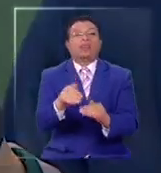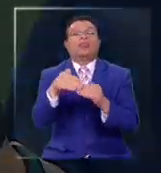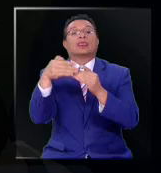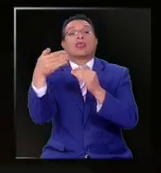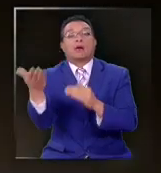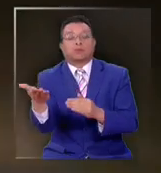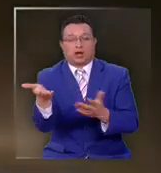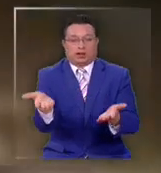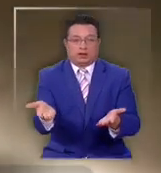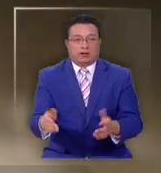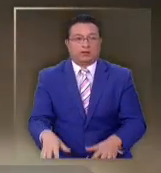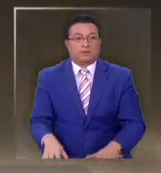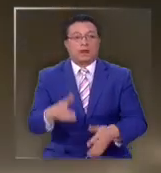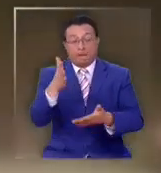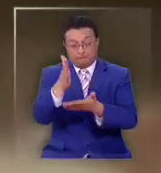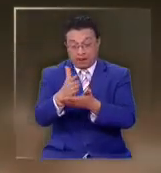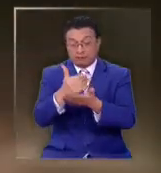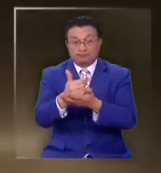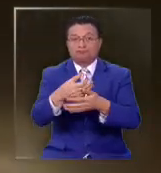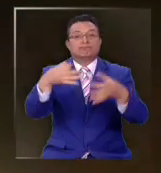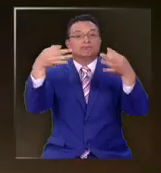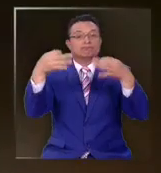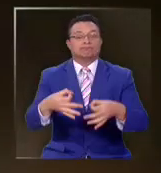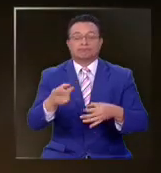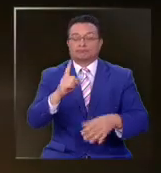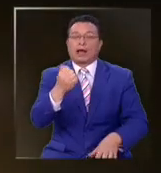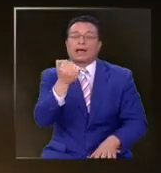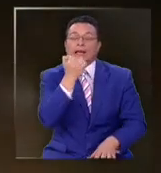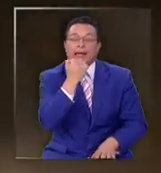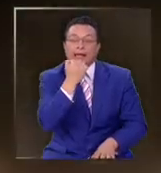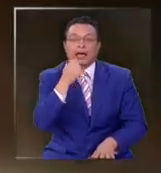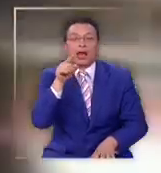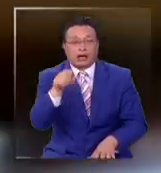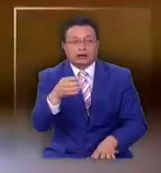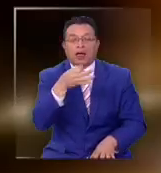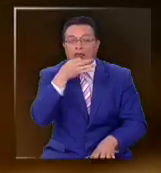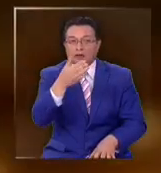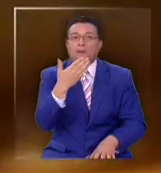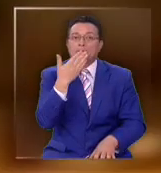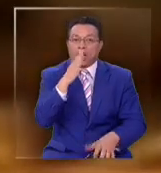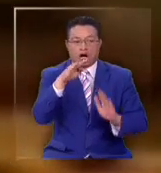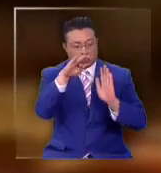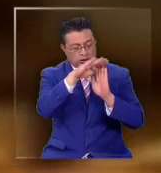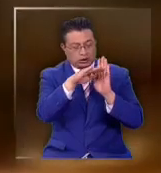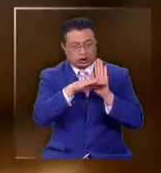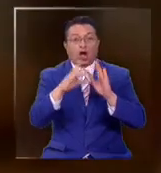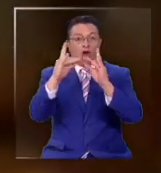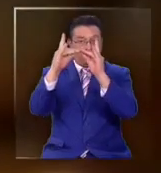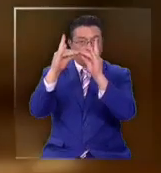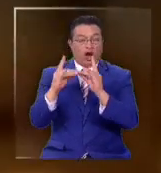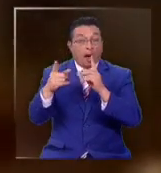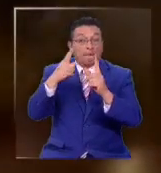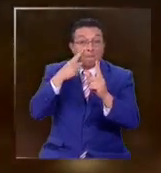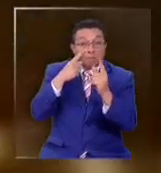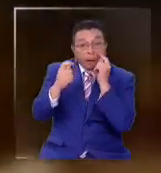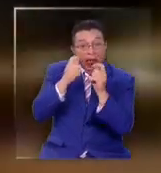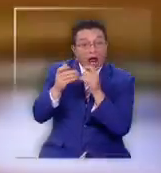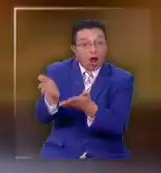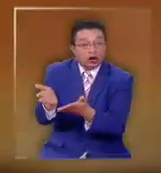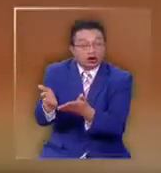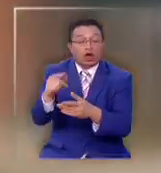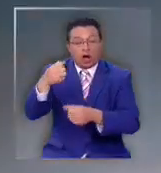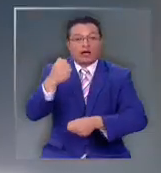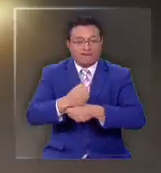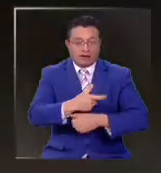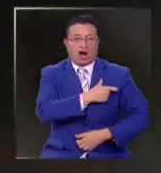esta situación. La planificación no fue exacta, reconocen. Eso es lo que busca mejorar el protocolo funerales de alto riesgo en el que trabaja